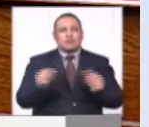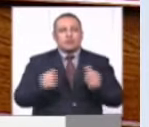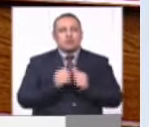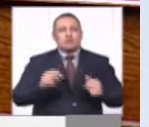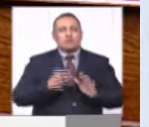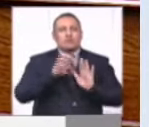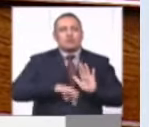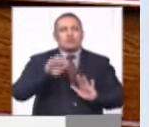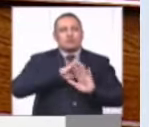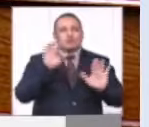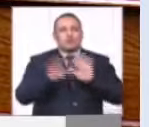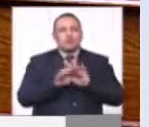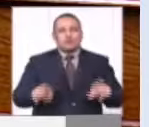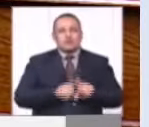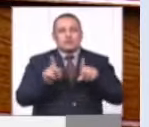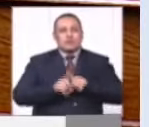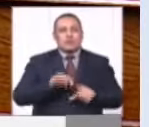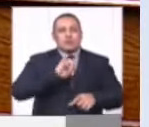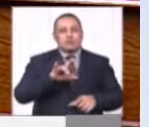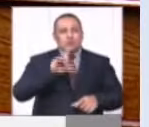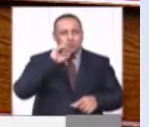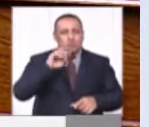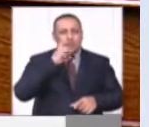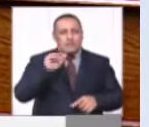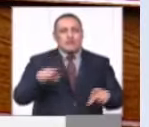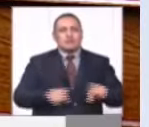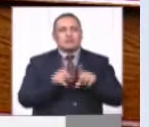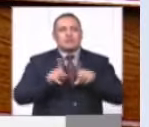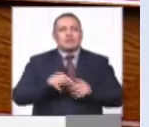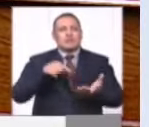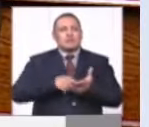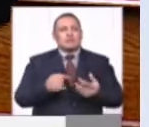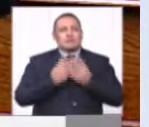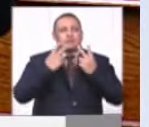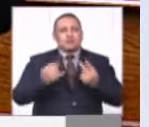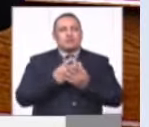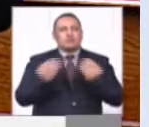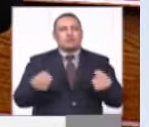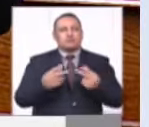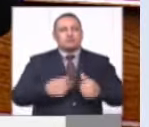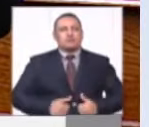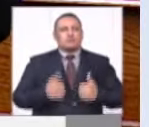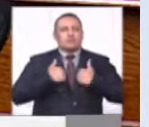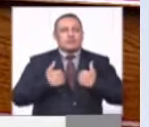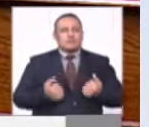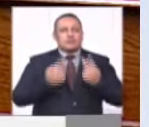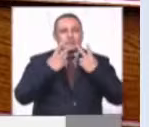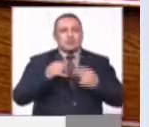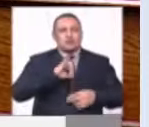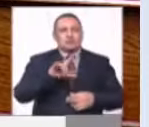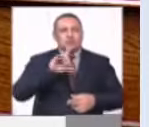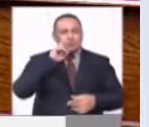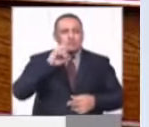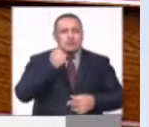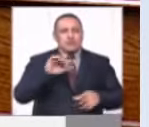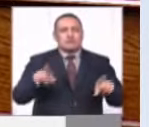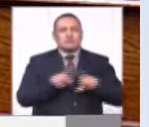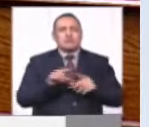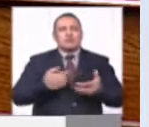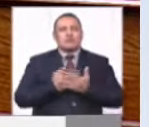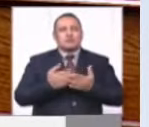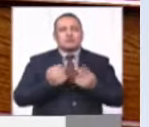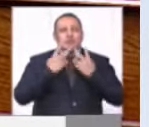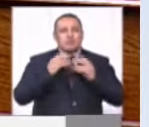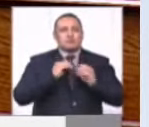ese proyecto, porque a Juliaca se le debe tanto, especialmente le deben vidas a Juliaca y tienen que resarcir